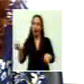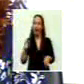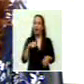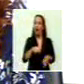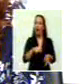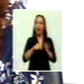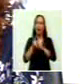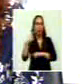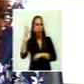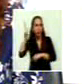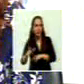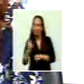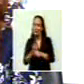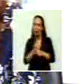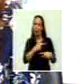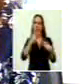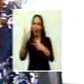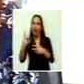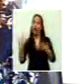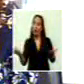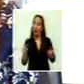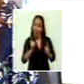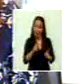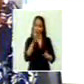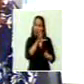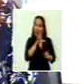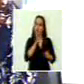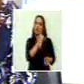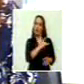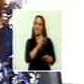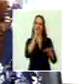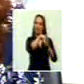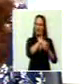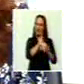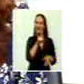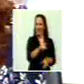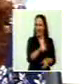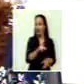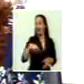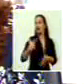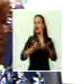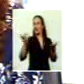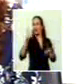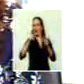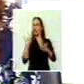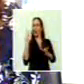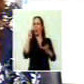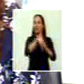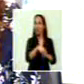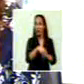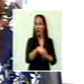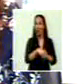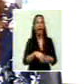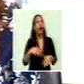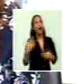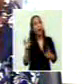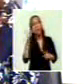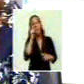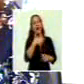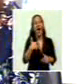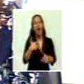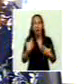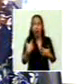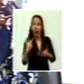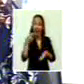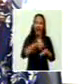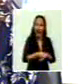provincia, y puede hacerlo. Esto también es inclusión social, porque no todos tenían papás que le podían costear su